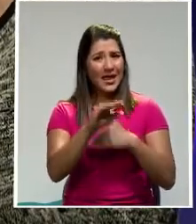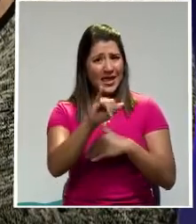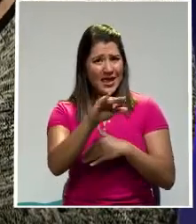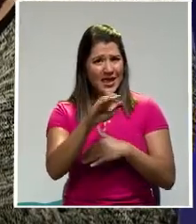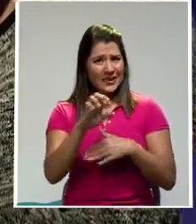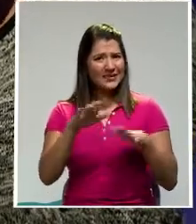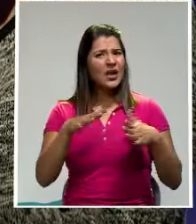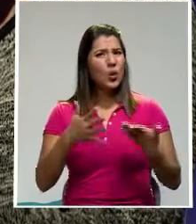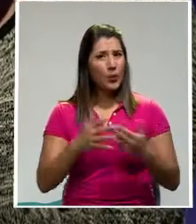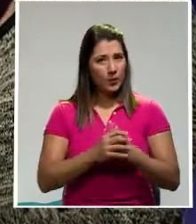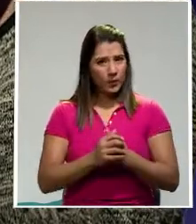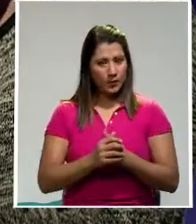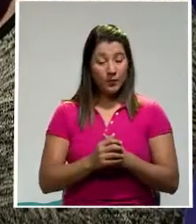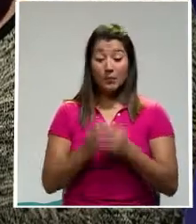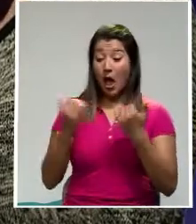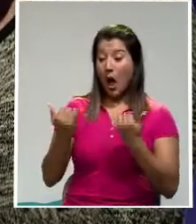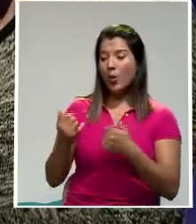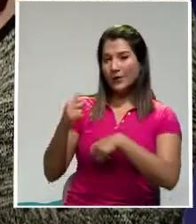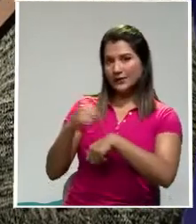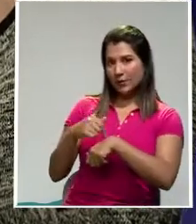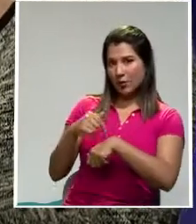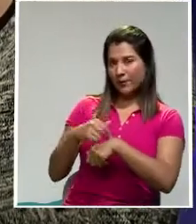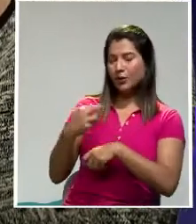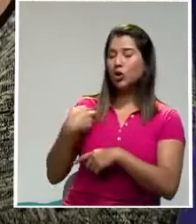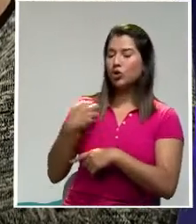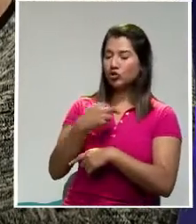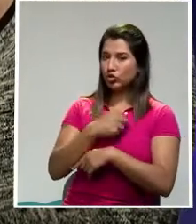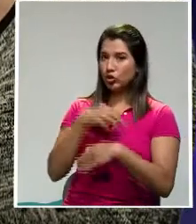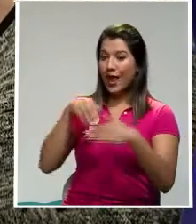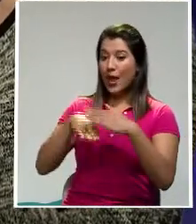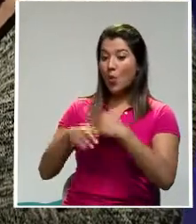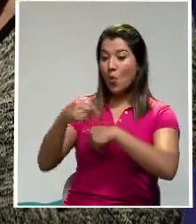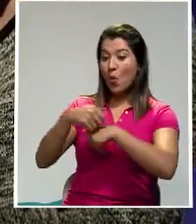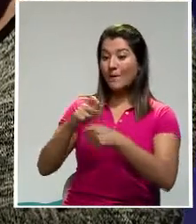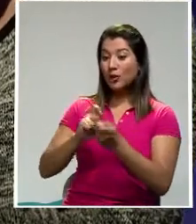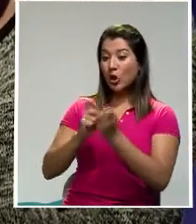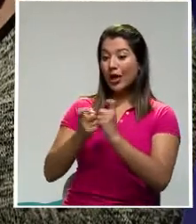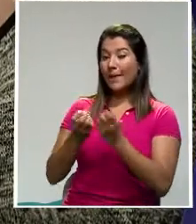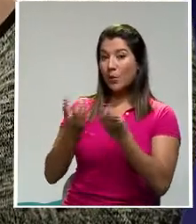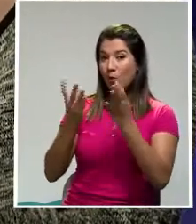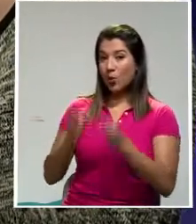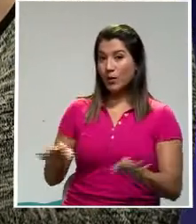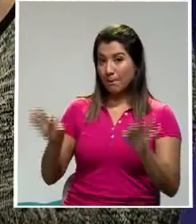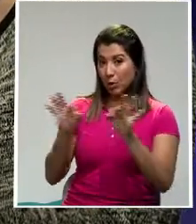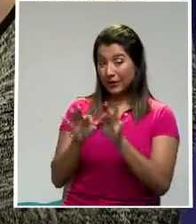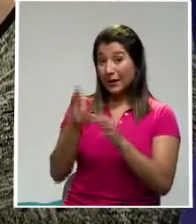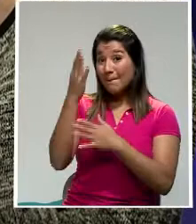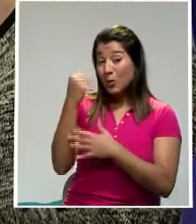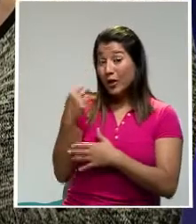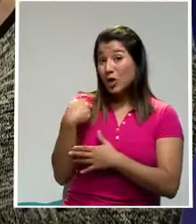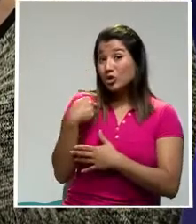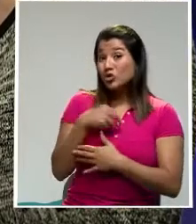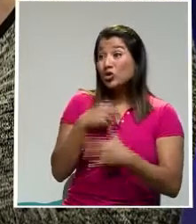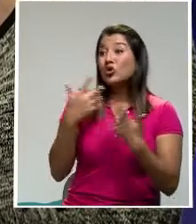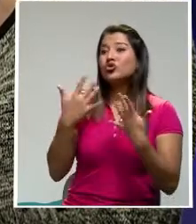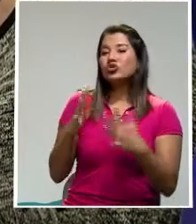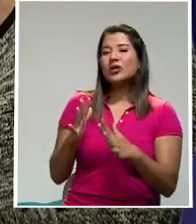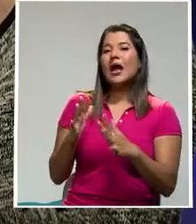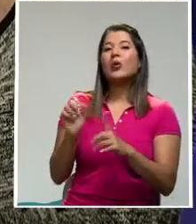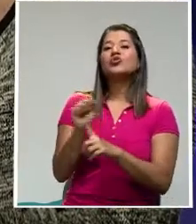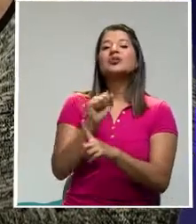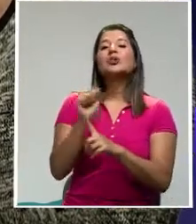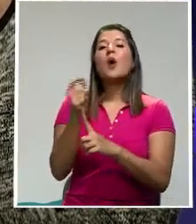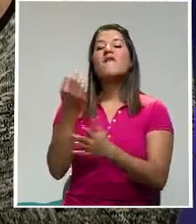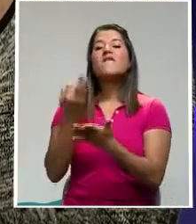Vamos a ver, en este momento, Ernesto, estamos en una transición importante porque estamos pasando ya a estados financieros que van a